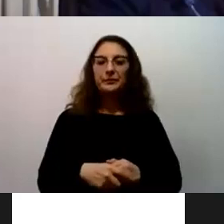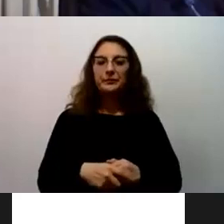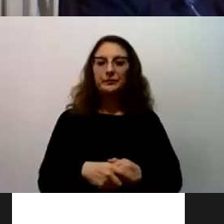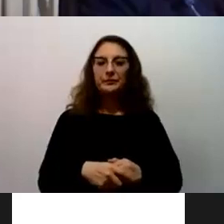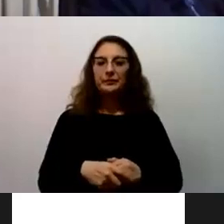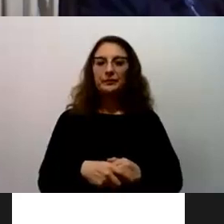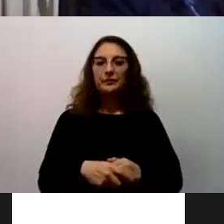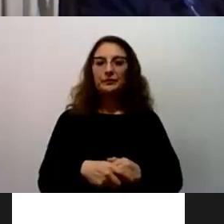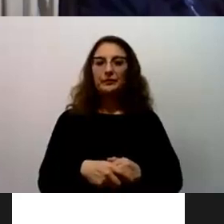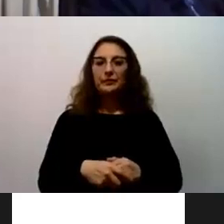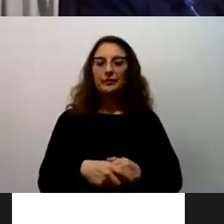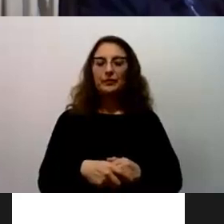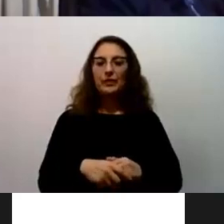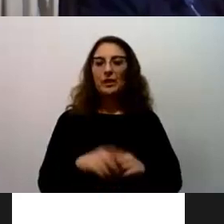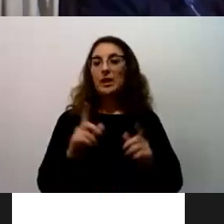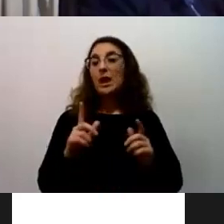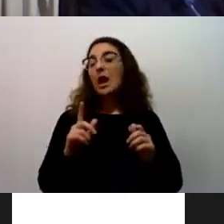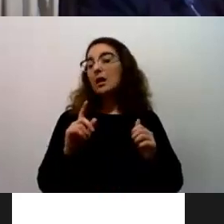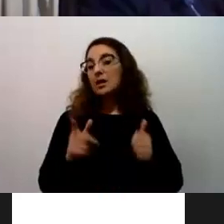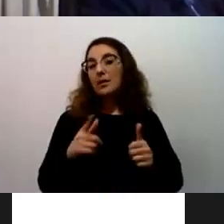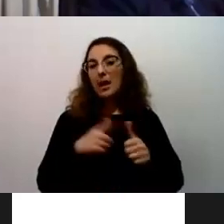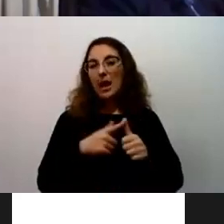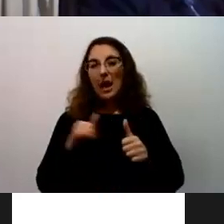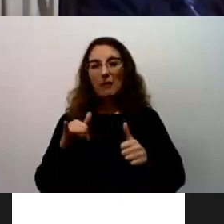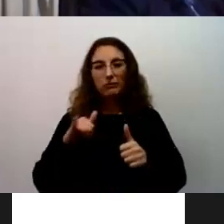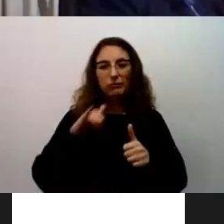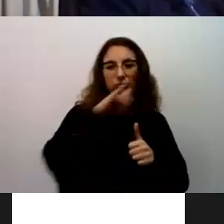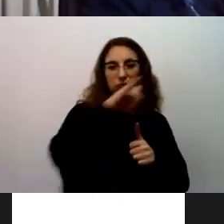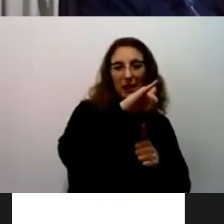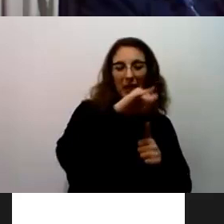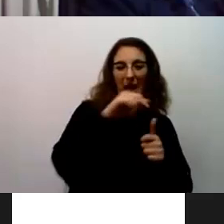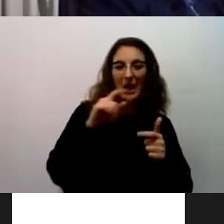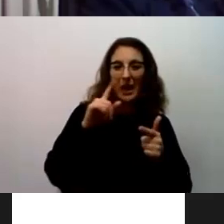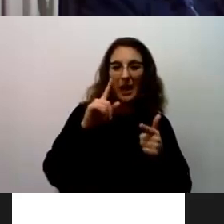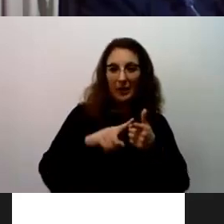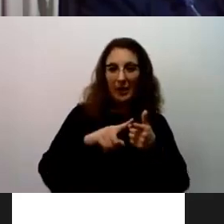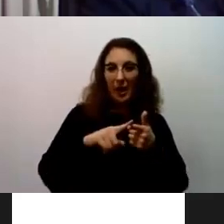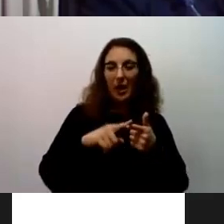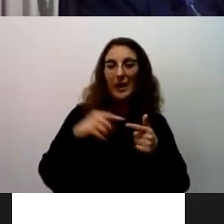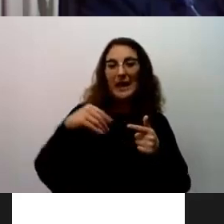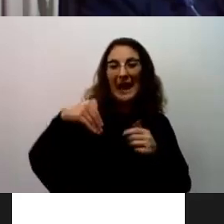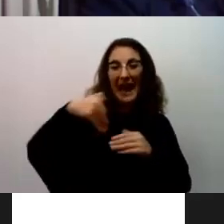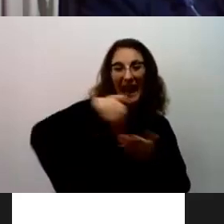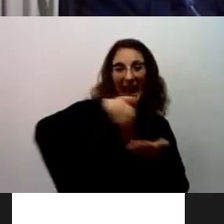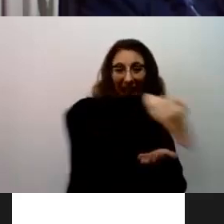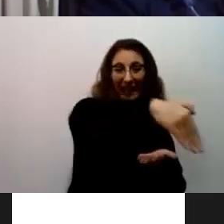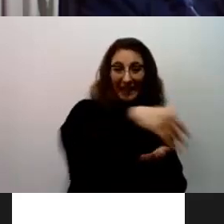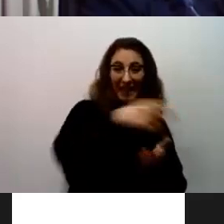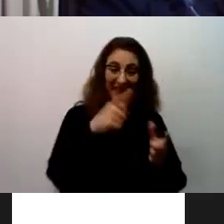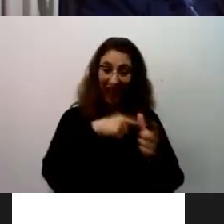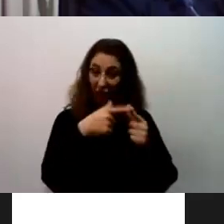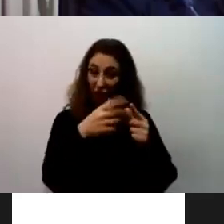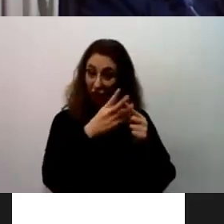Tanto en los transportes de larga distancia terrestre como en el aéreo, lo que establece el